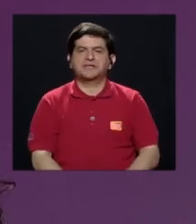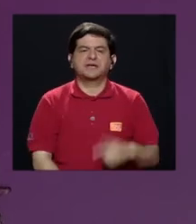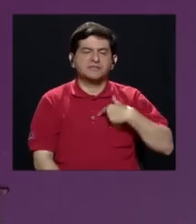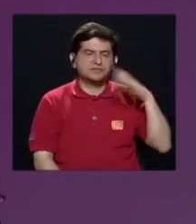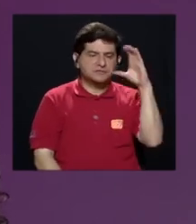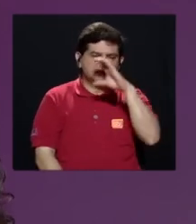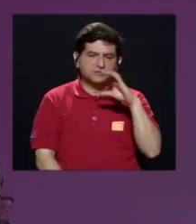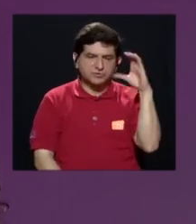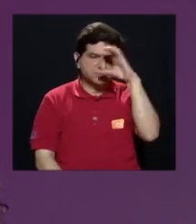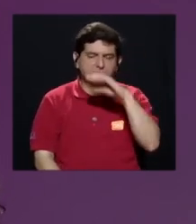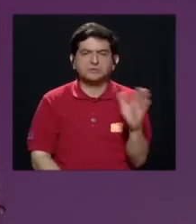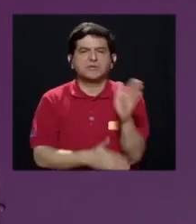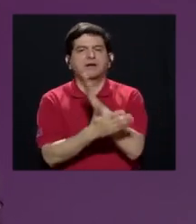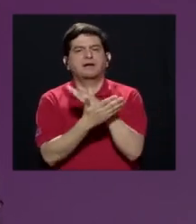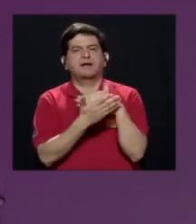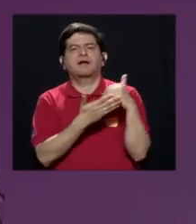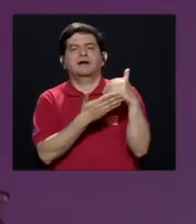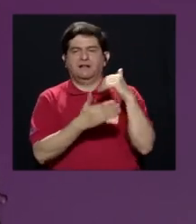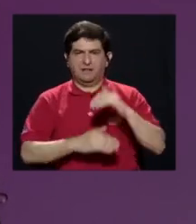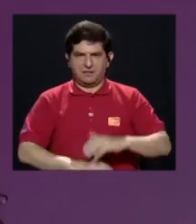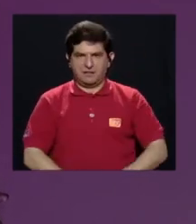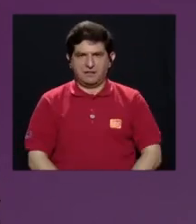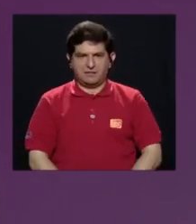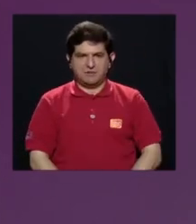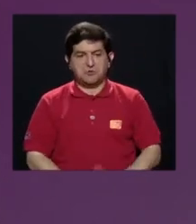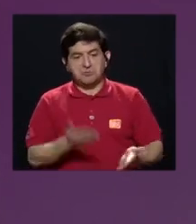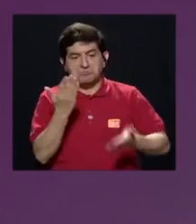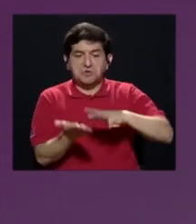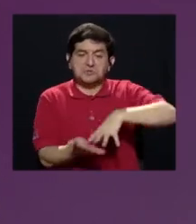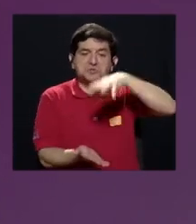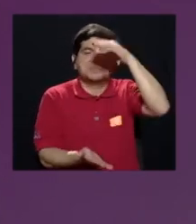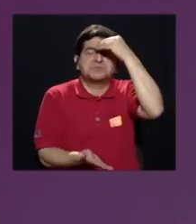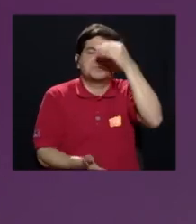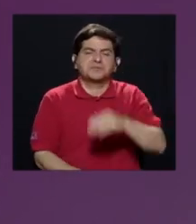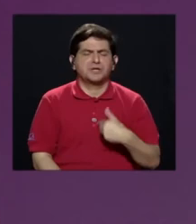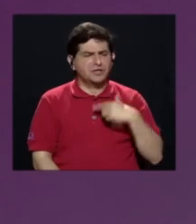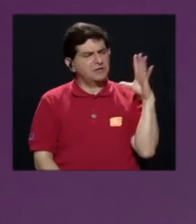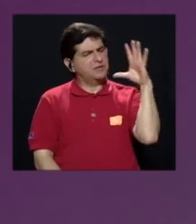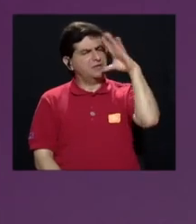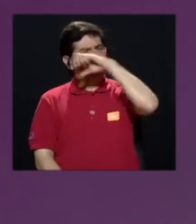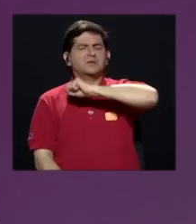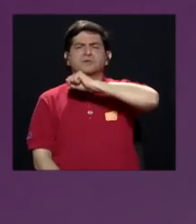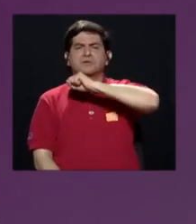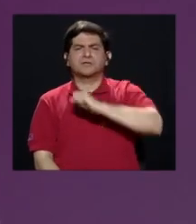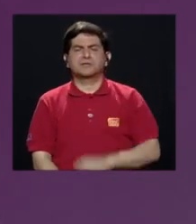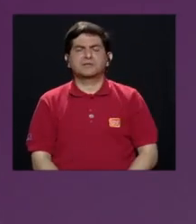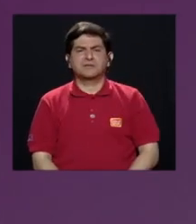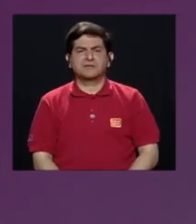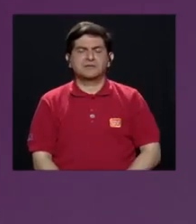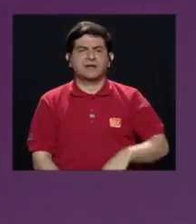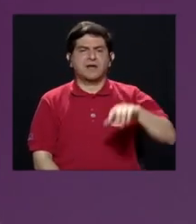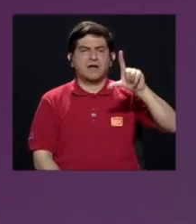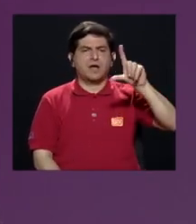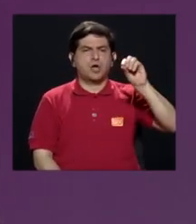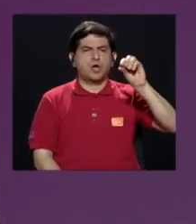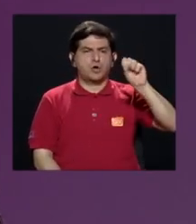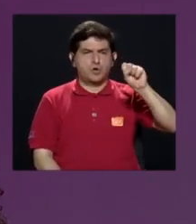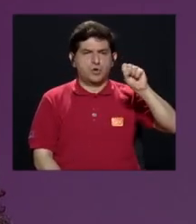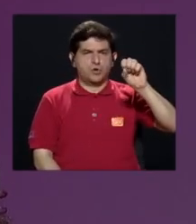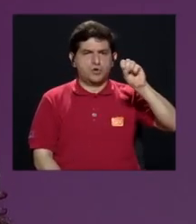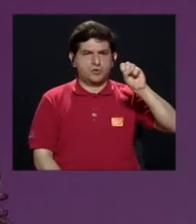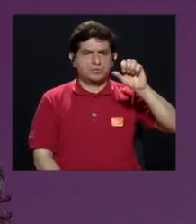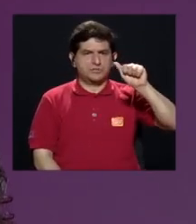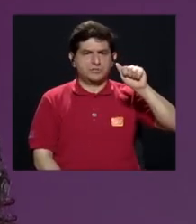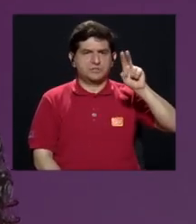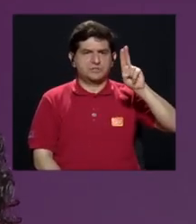busqué algo que aprender. Me di cuenta que en Los Sauces, en Guararí, había un